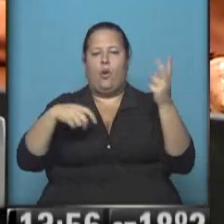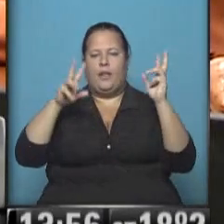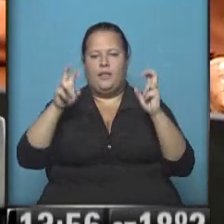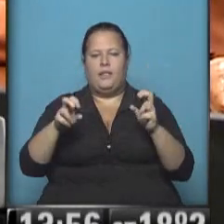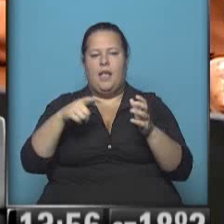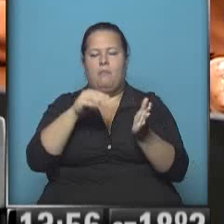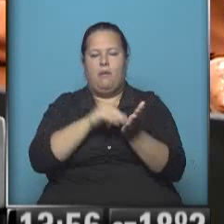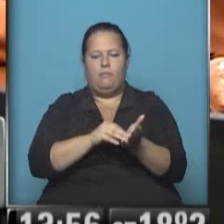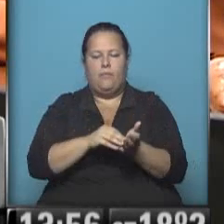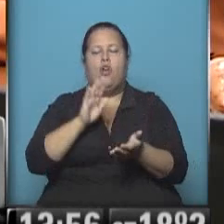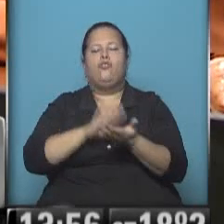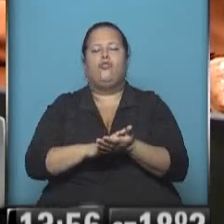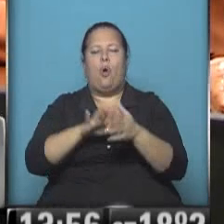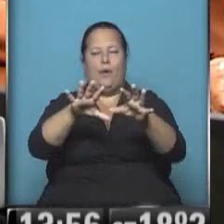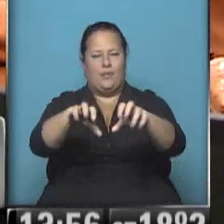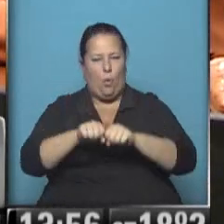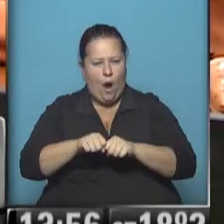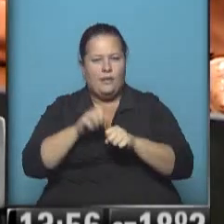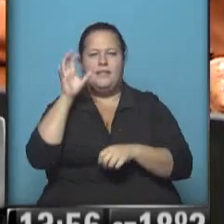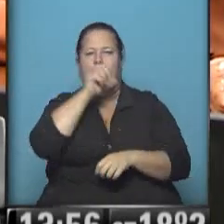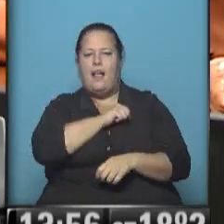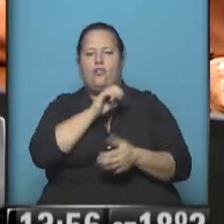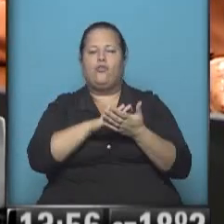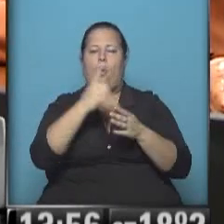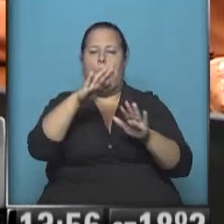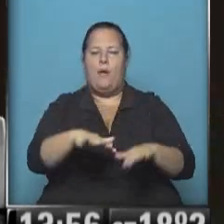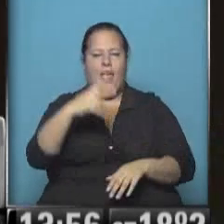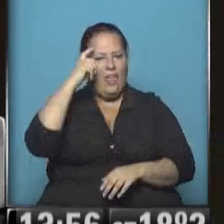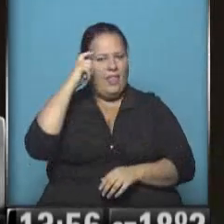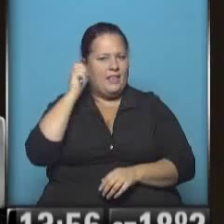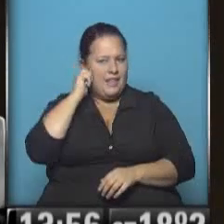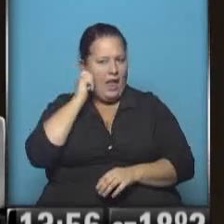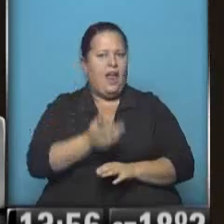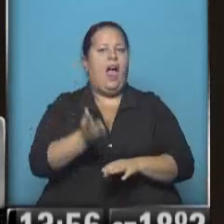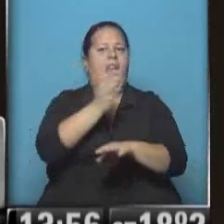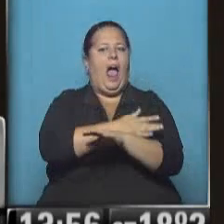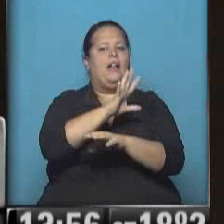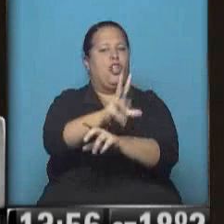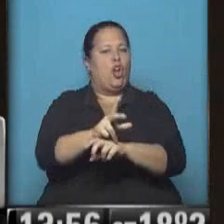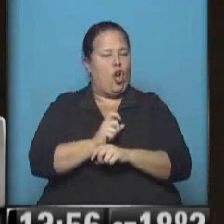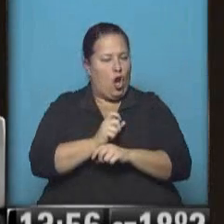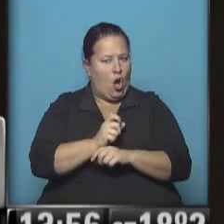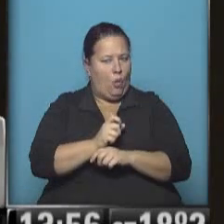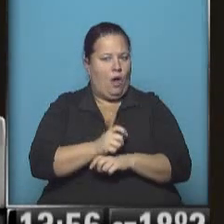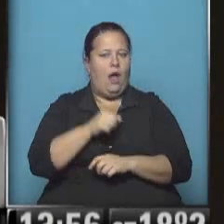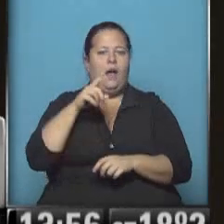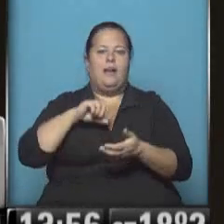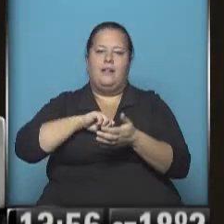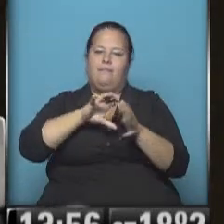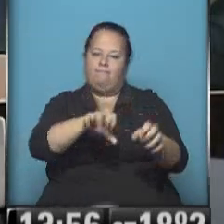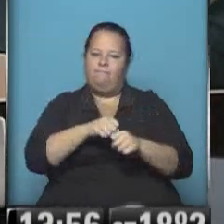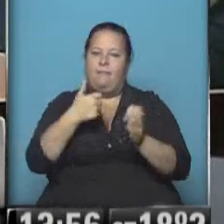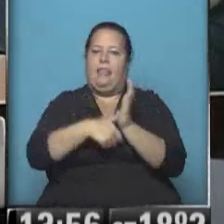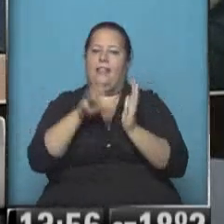personales por los delitos de retención y ocultamiento de un menor de 10 años traído supresión de la